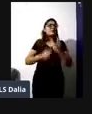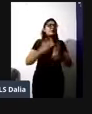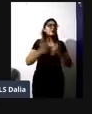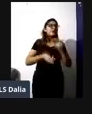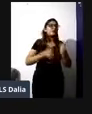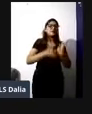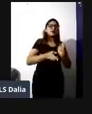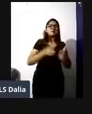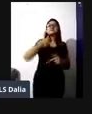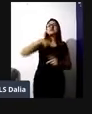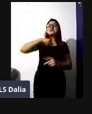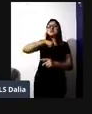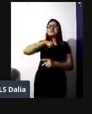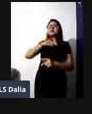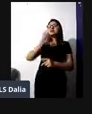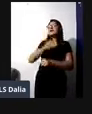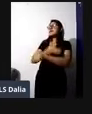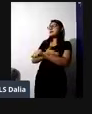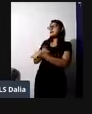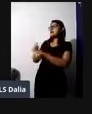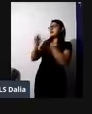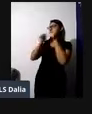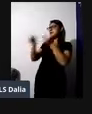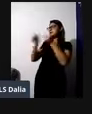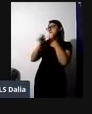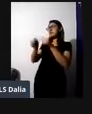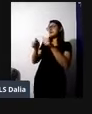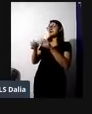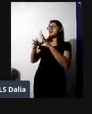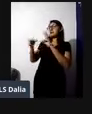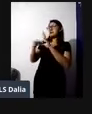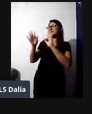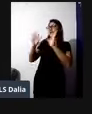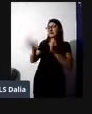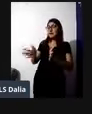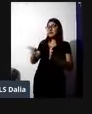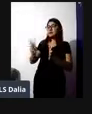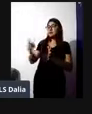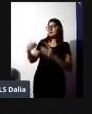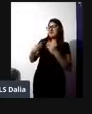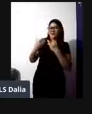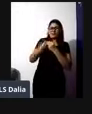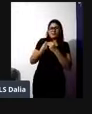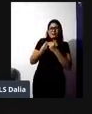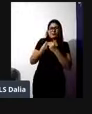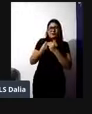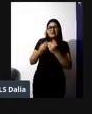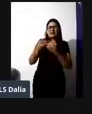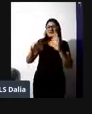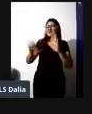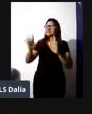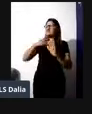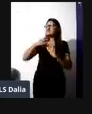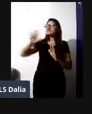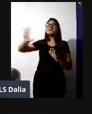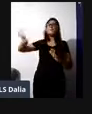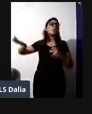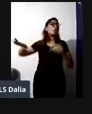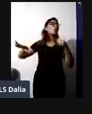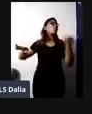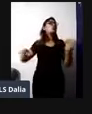día, queremos que nos escuche alguien más que no esté viviendo con nosotros, ¿no? Y entonces hacemos como este